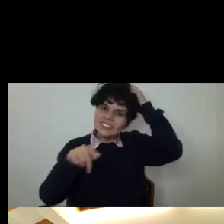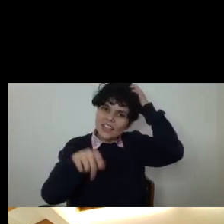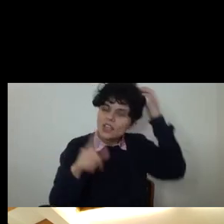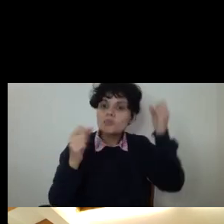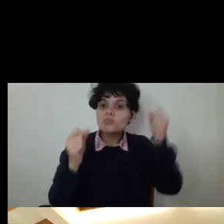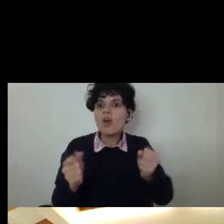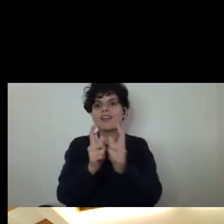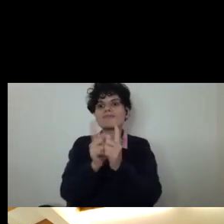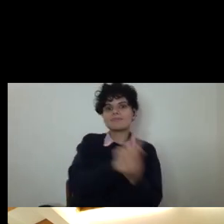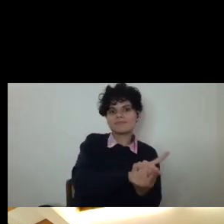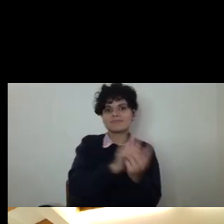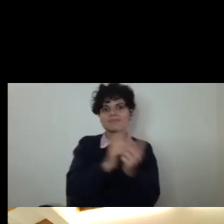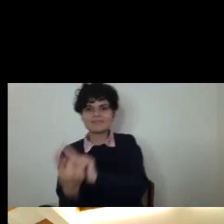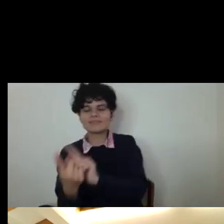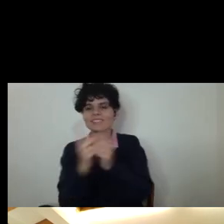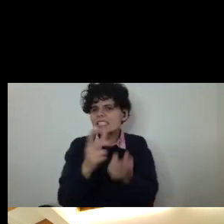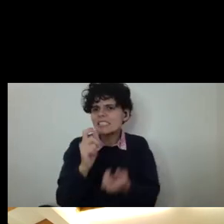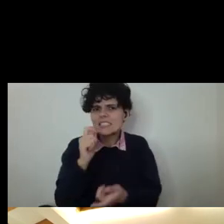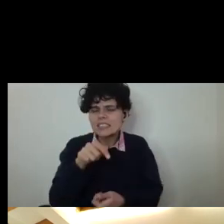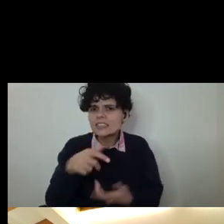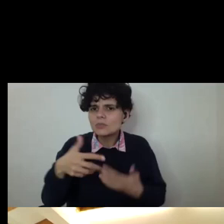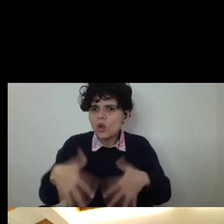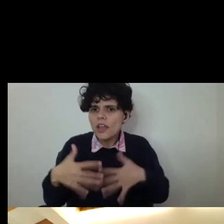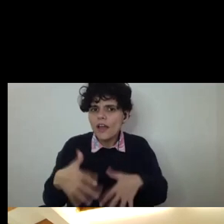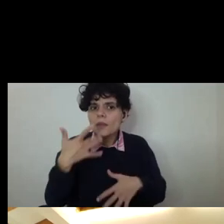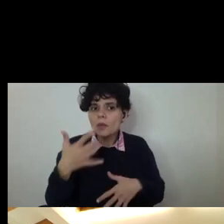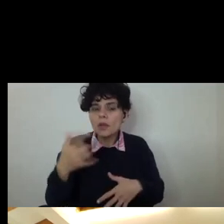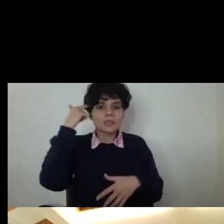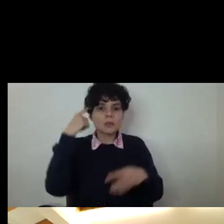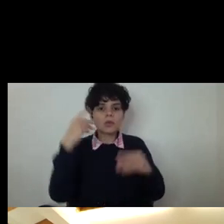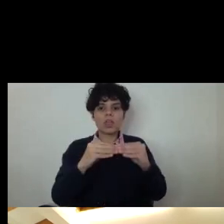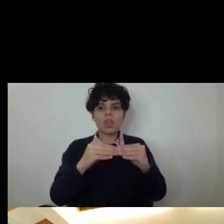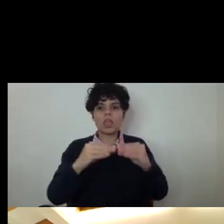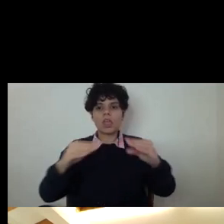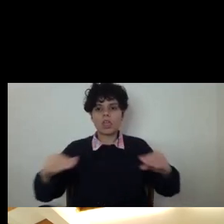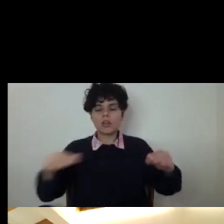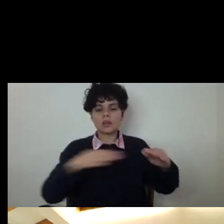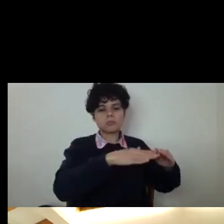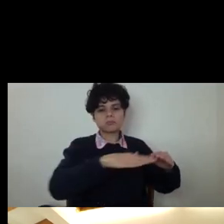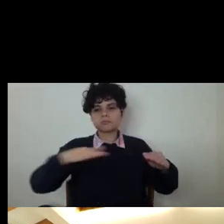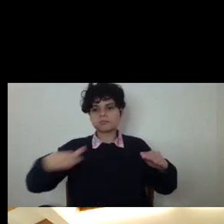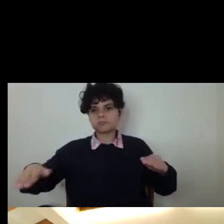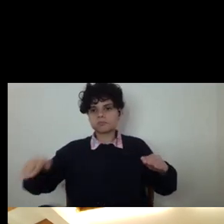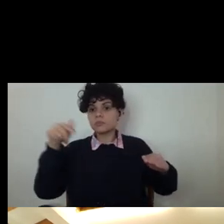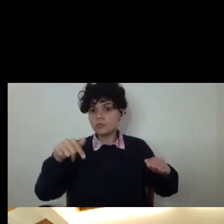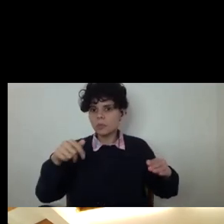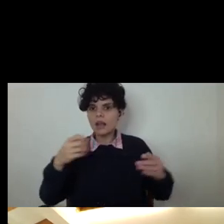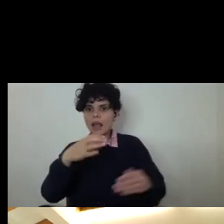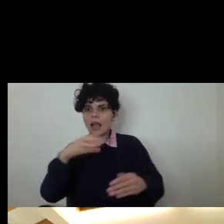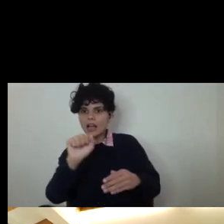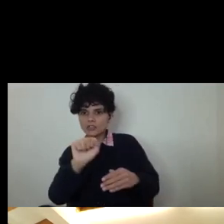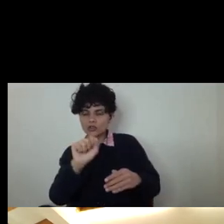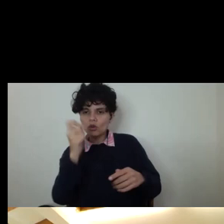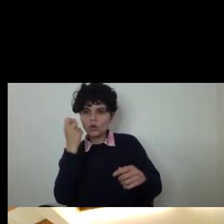muchas implicancias, porque si el canal está muy reducido, no va a poder participar en liberación de calcio inducida por calcio. Y